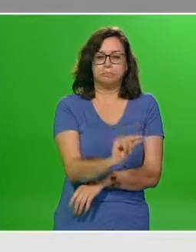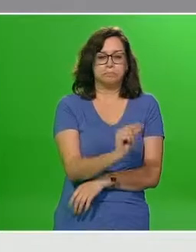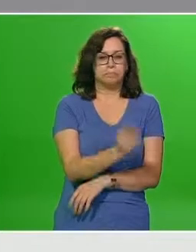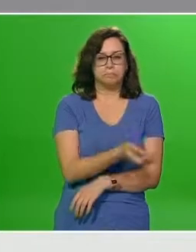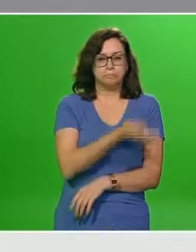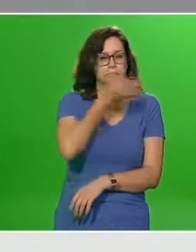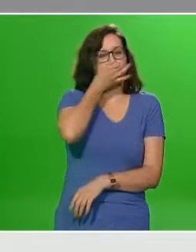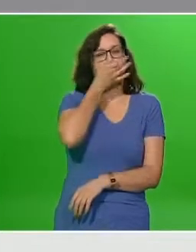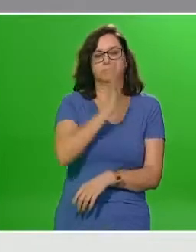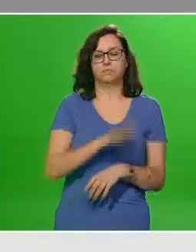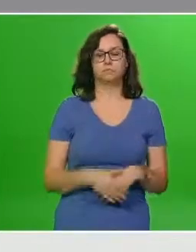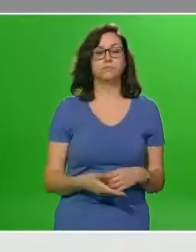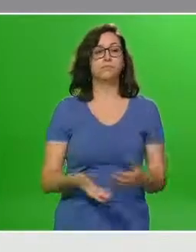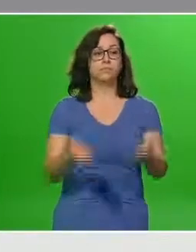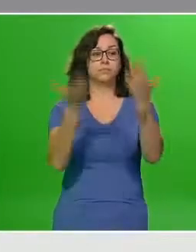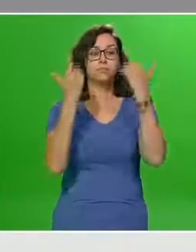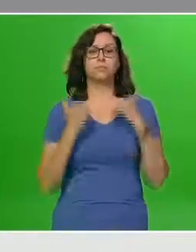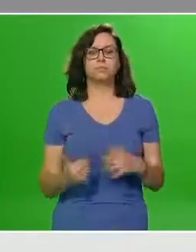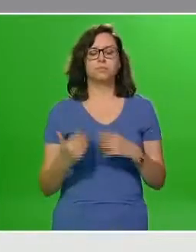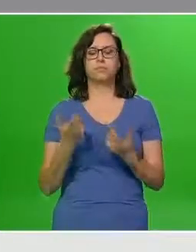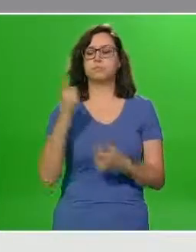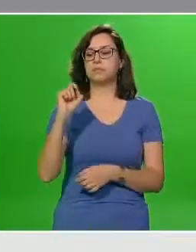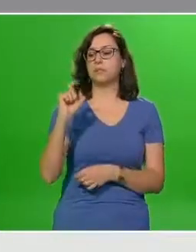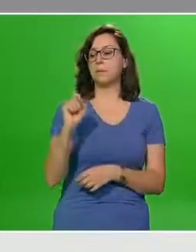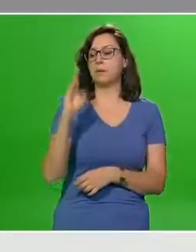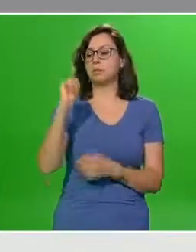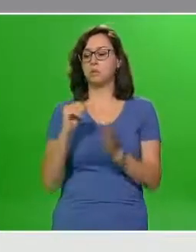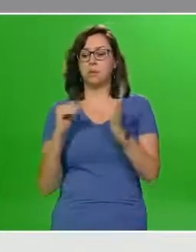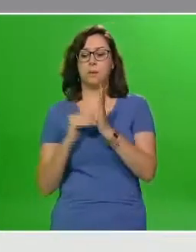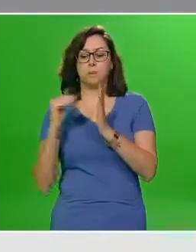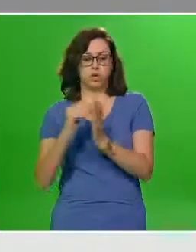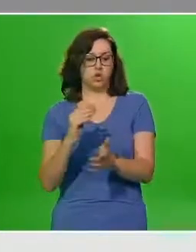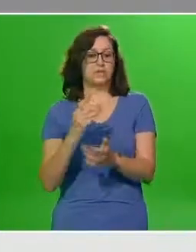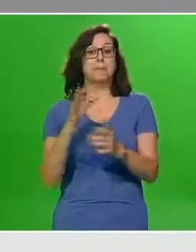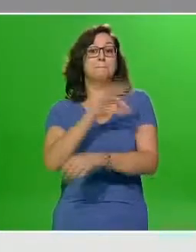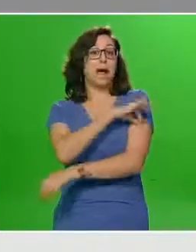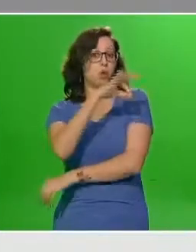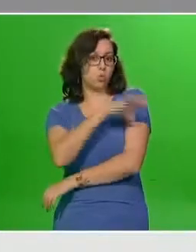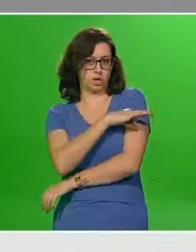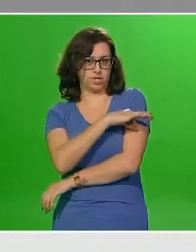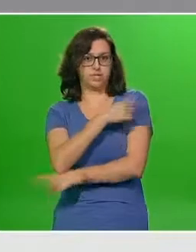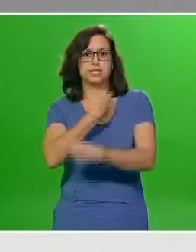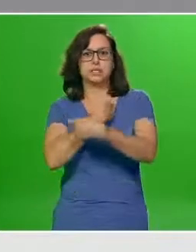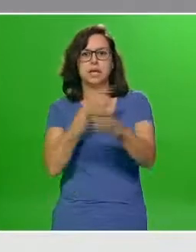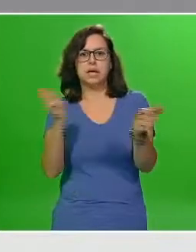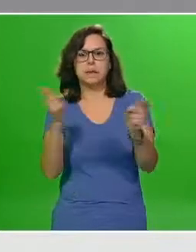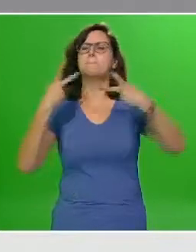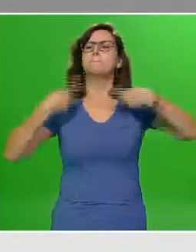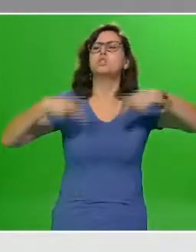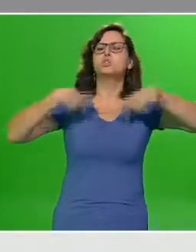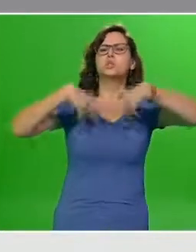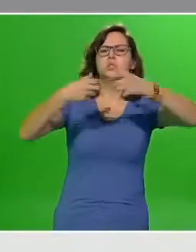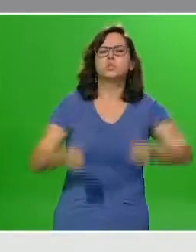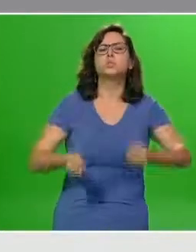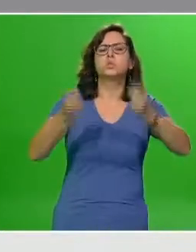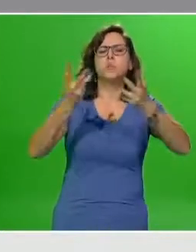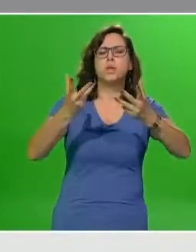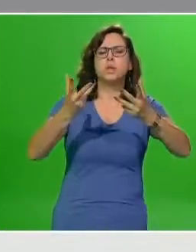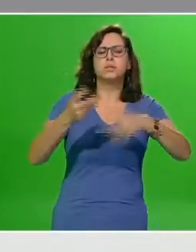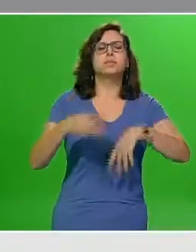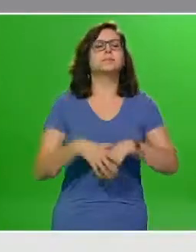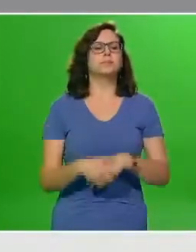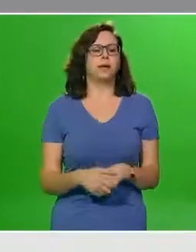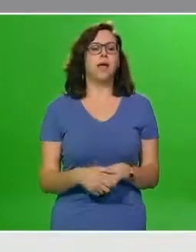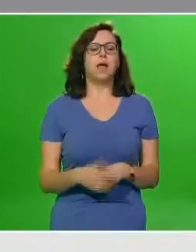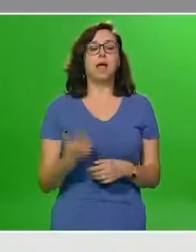Ahora, ¿cómo se reflejan estos 29 millones en personas? El total de personas que tenemos registradas que han recibido